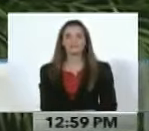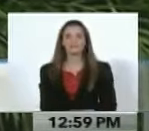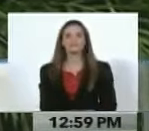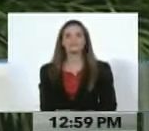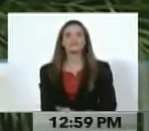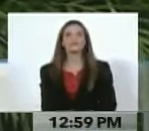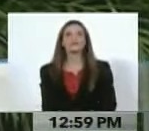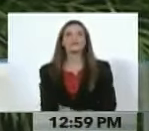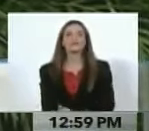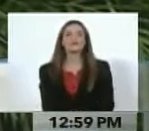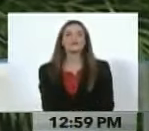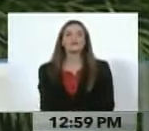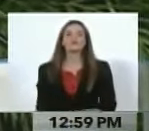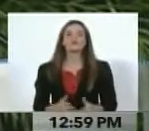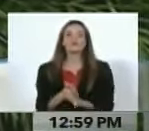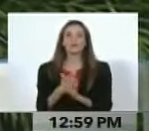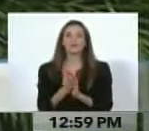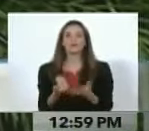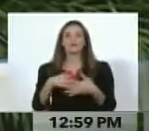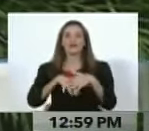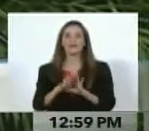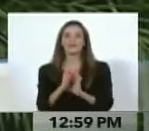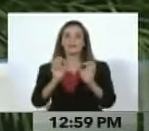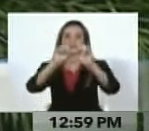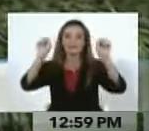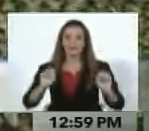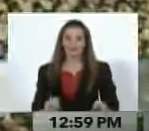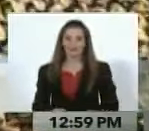como parte integrada de este sistema.